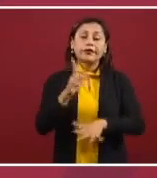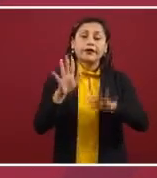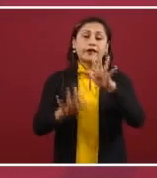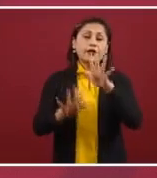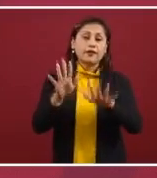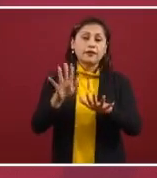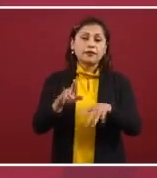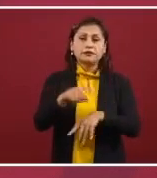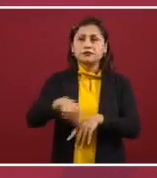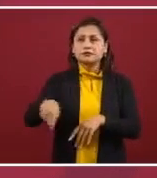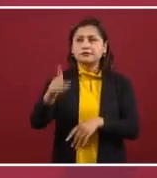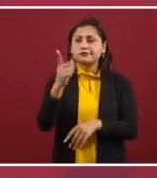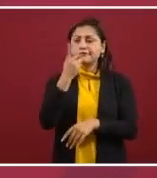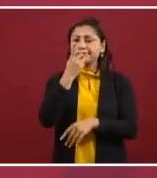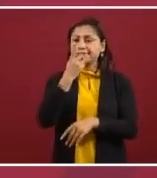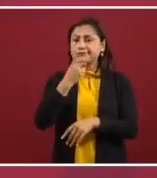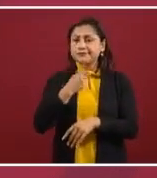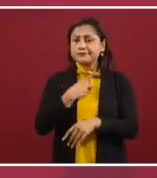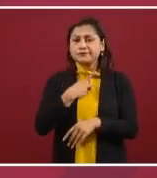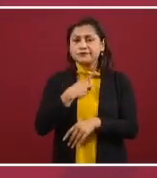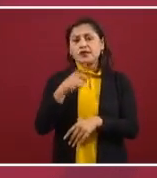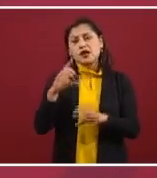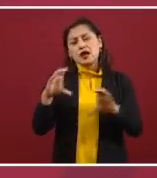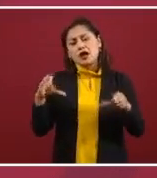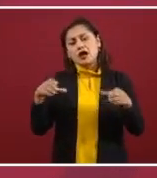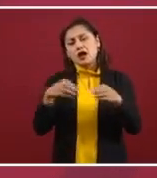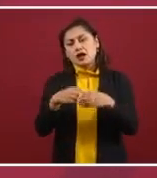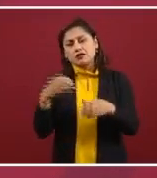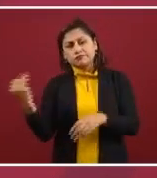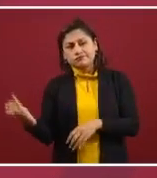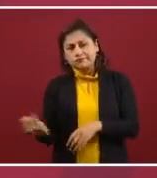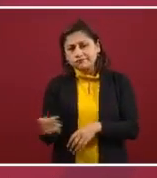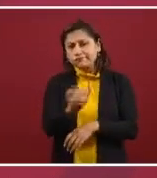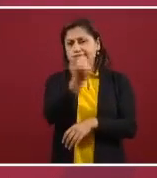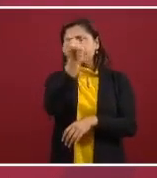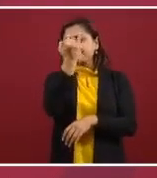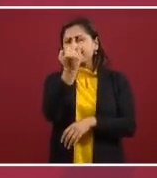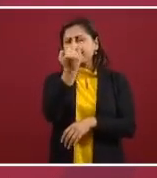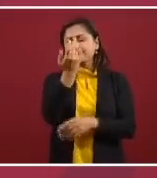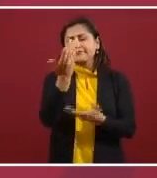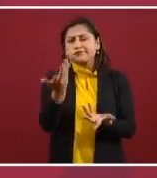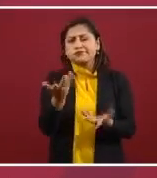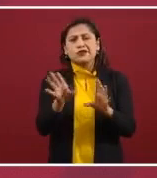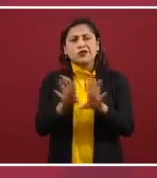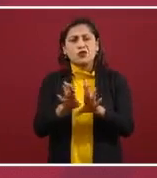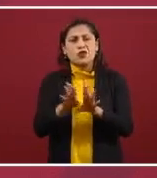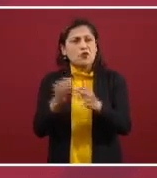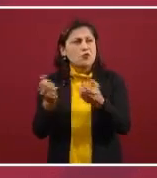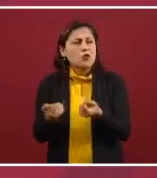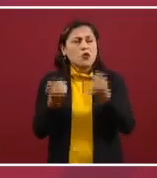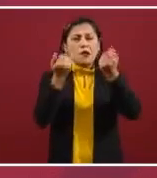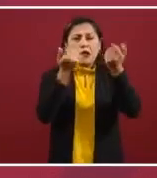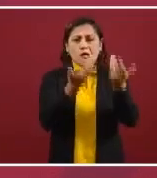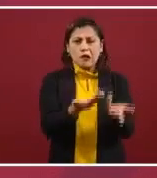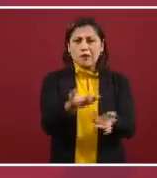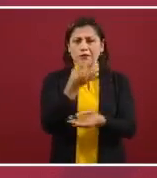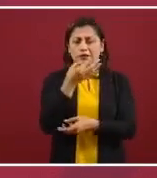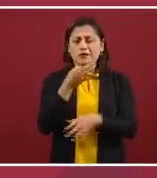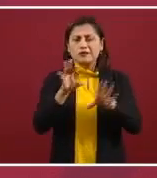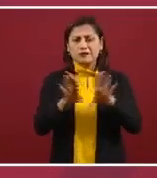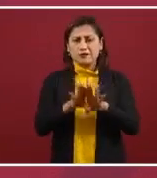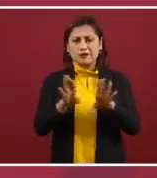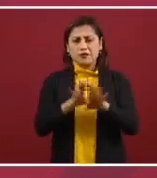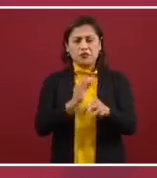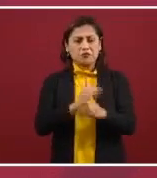es de que están muy retiradas las comunidades y cómo se les lleva la medicina